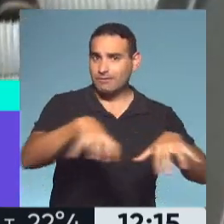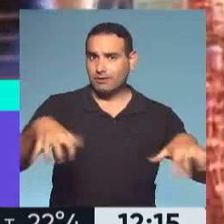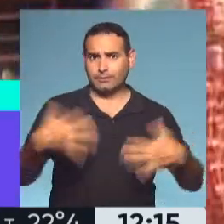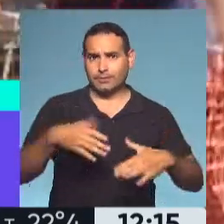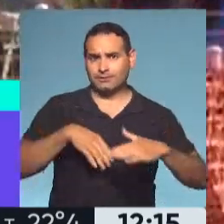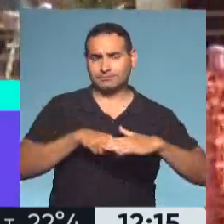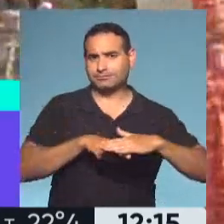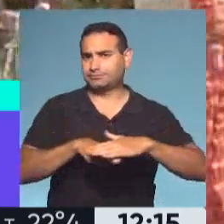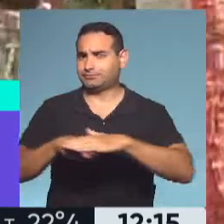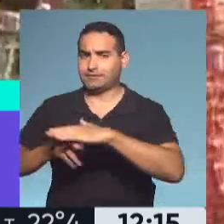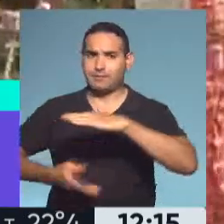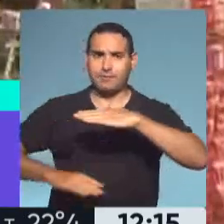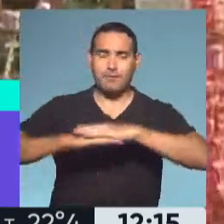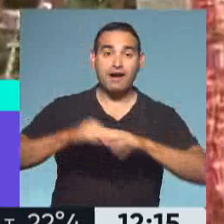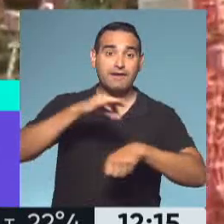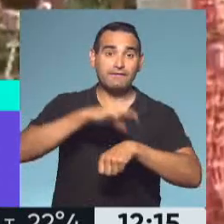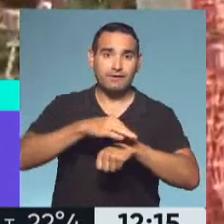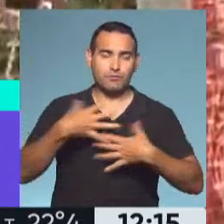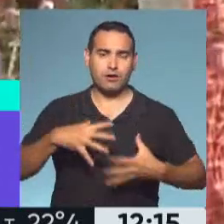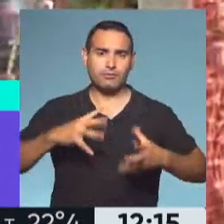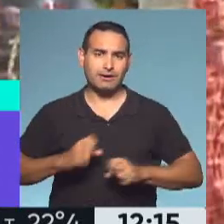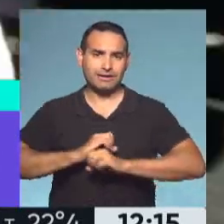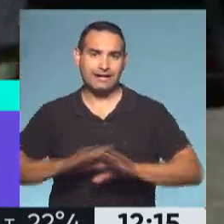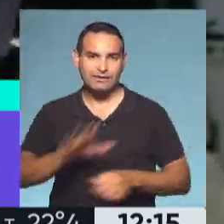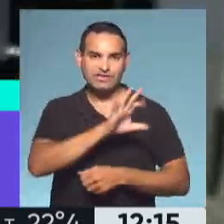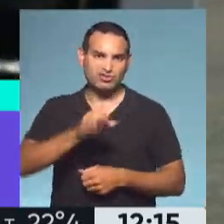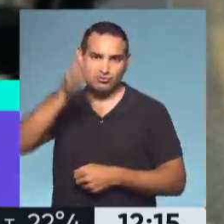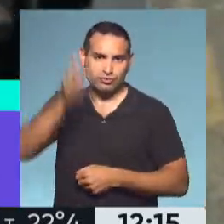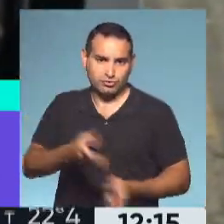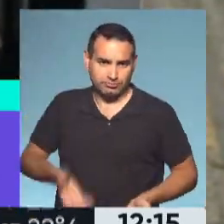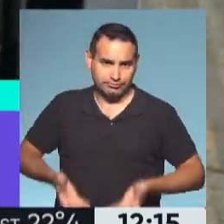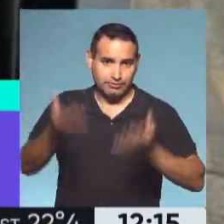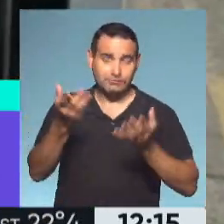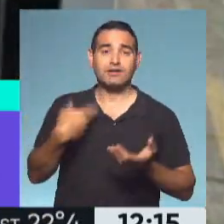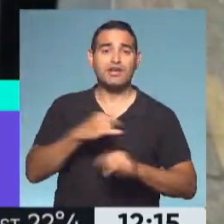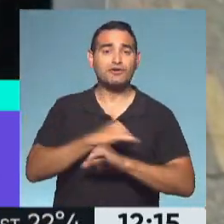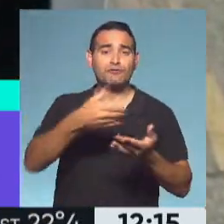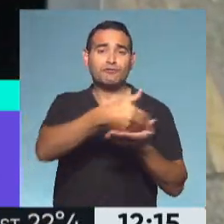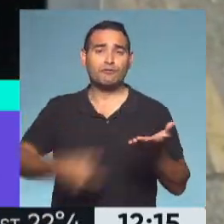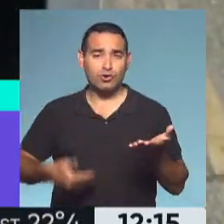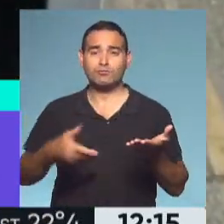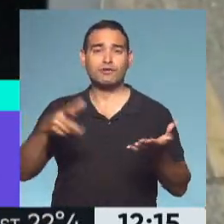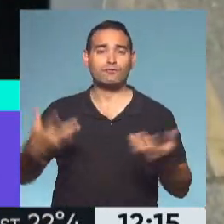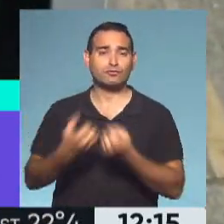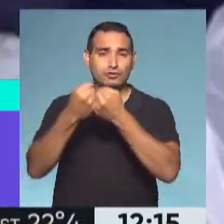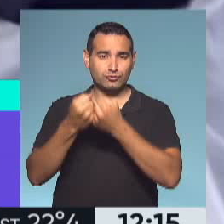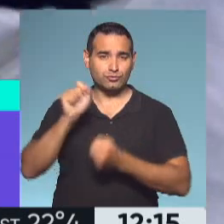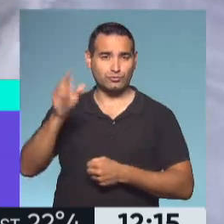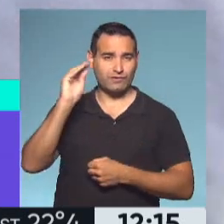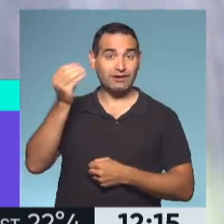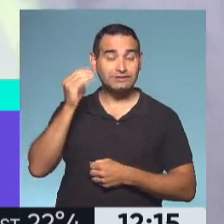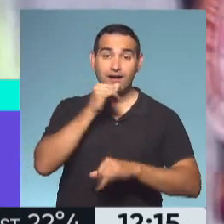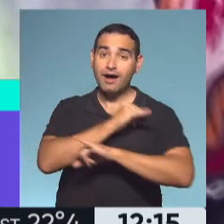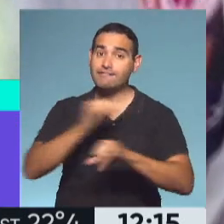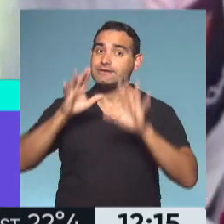colapso, con una suba de infecciones del 500%. Así lo revela un informe de la Fundación Oswaldo Cruz de Brasil, que